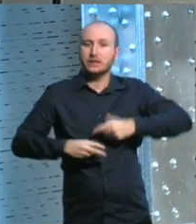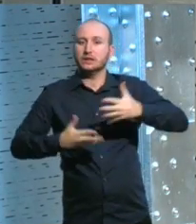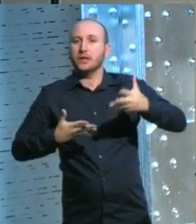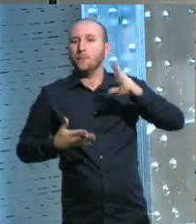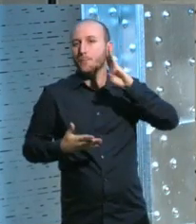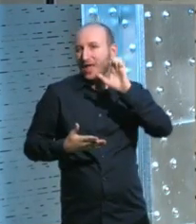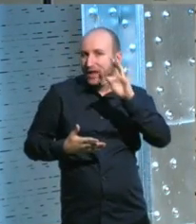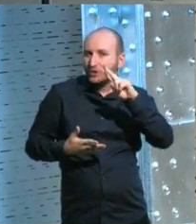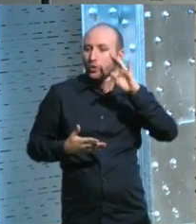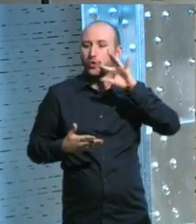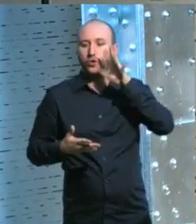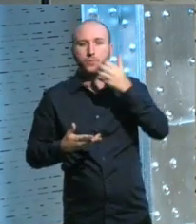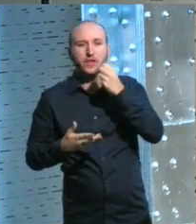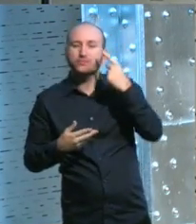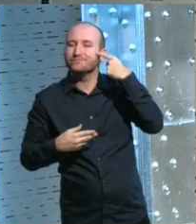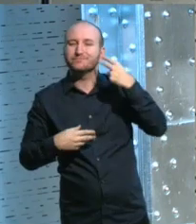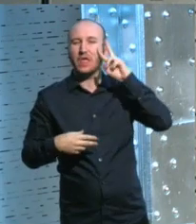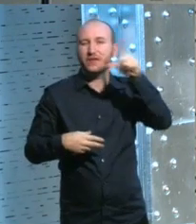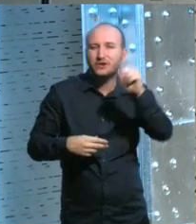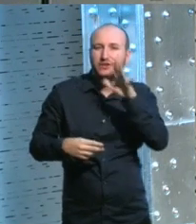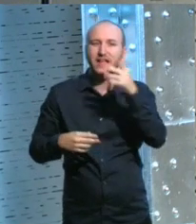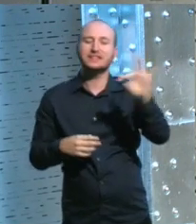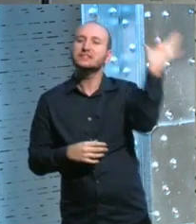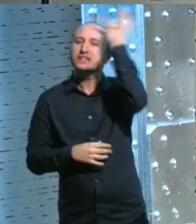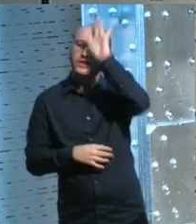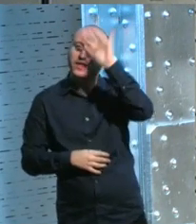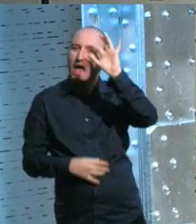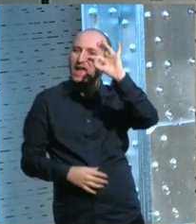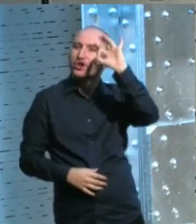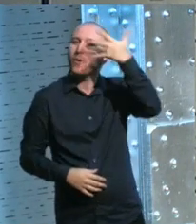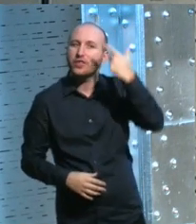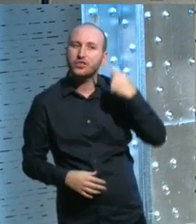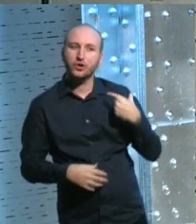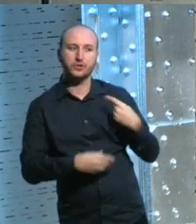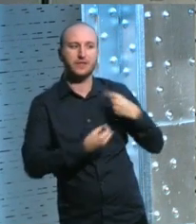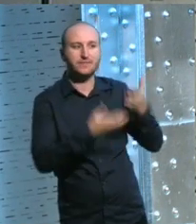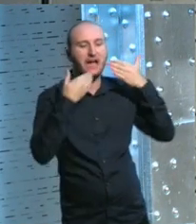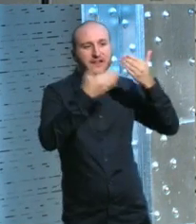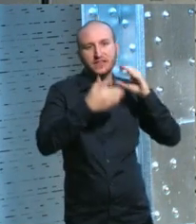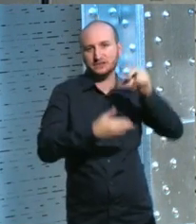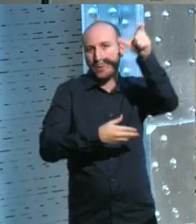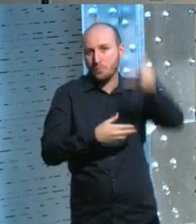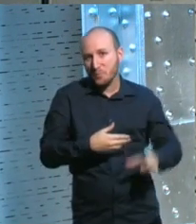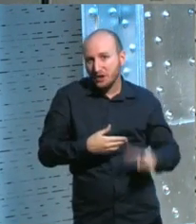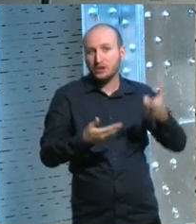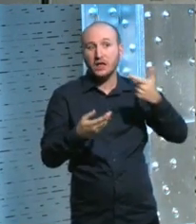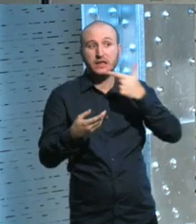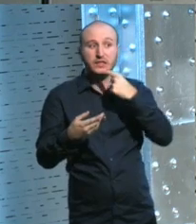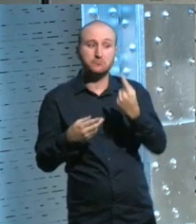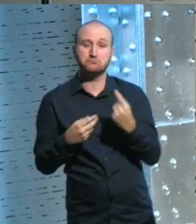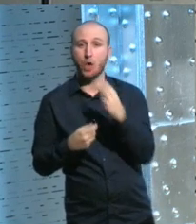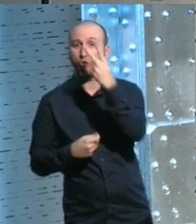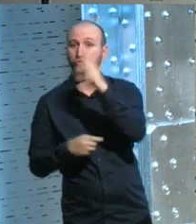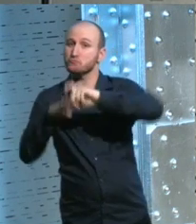he visto, es la teoría de la innovación que debemos a Christensen, y que distingue entre dos tipos